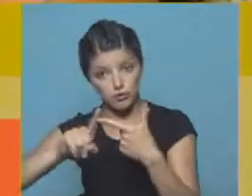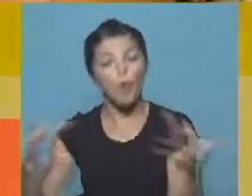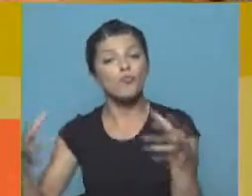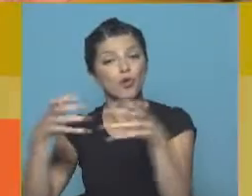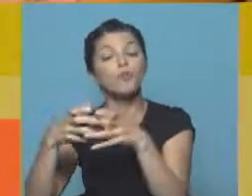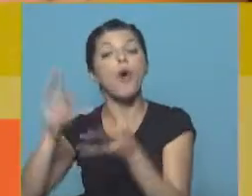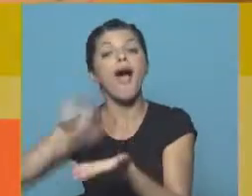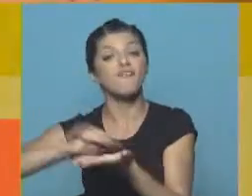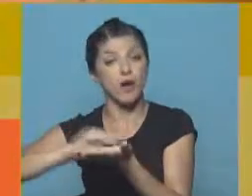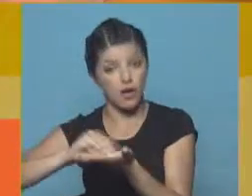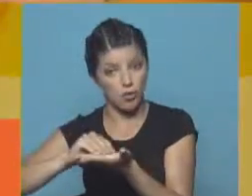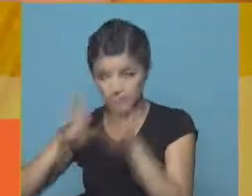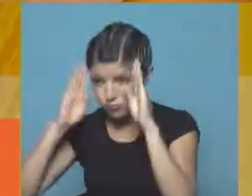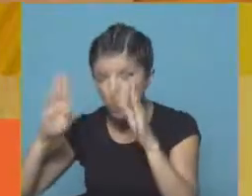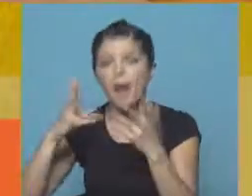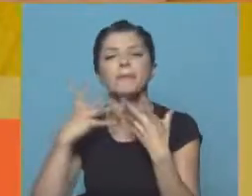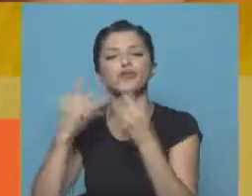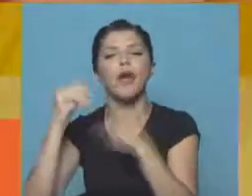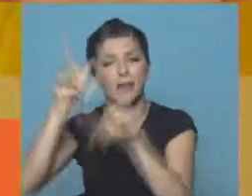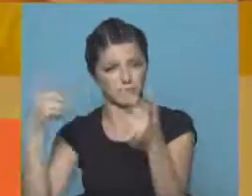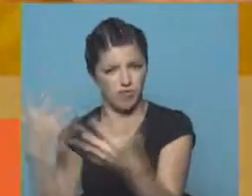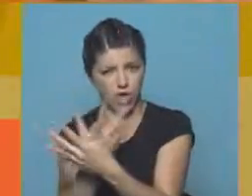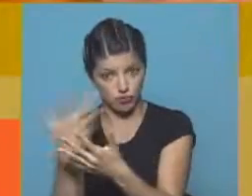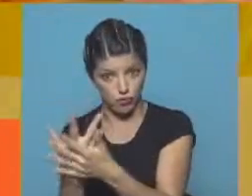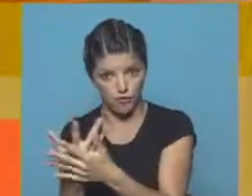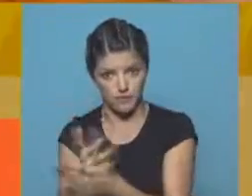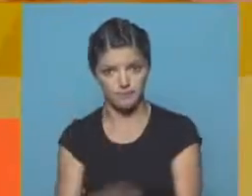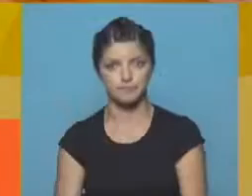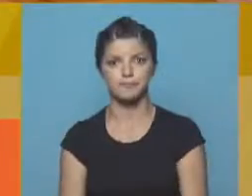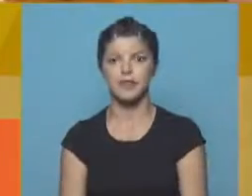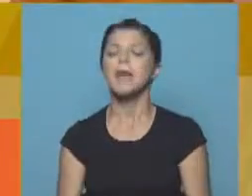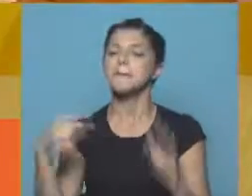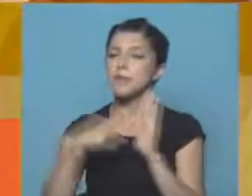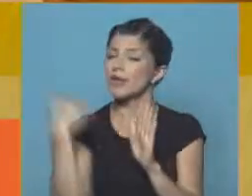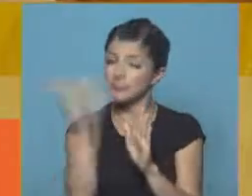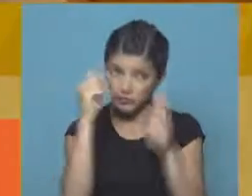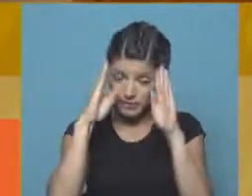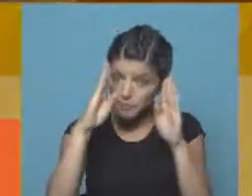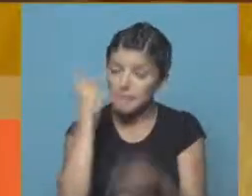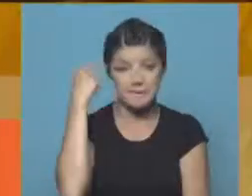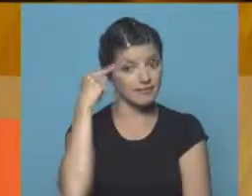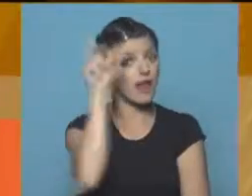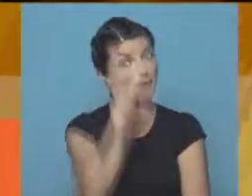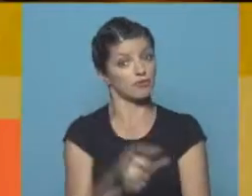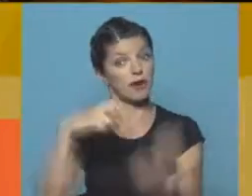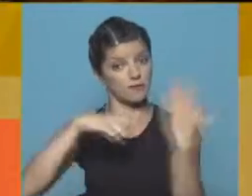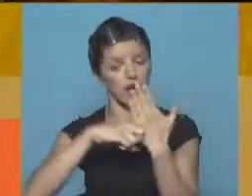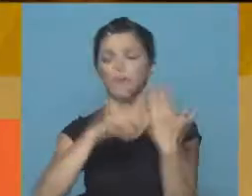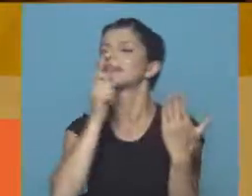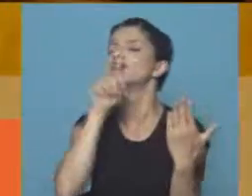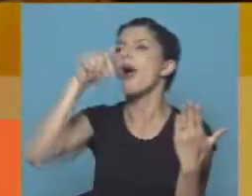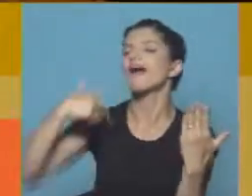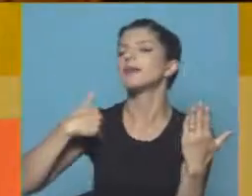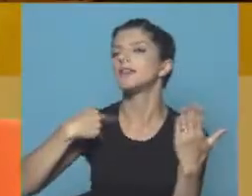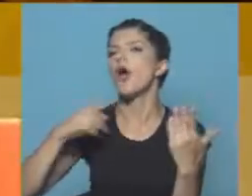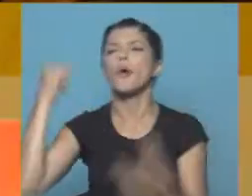abogados para las víctimas para solucionar esta situación. Pero no perdamos de vista a los fiscales, porque si no en Argentina cuando una institución no funciona tratamos de